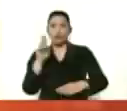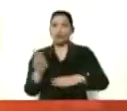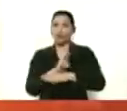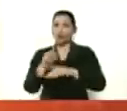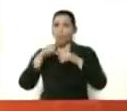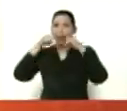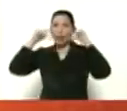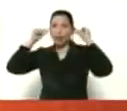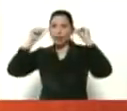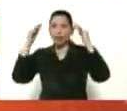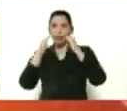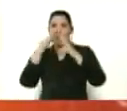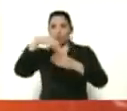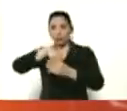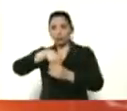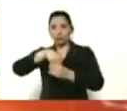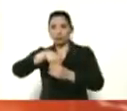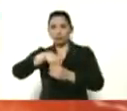en el hogar.